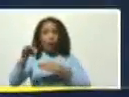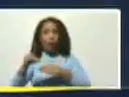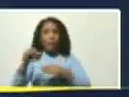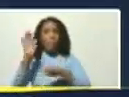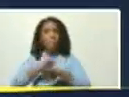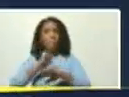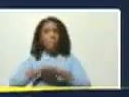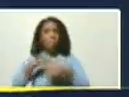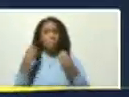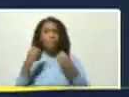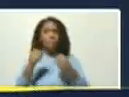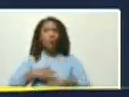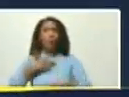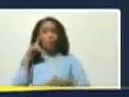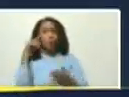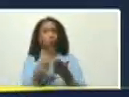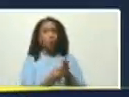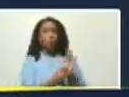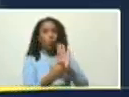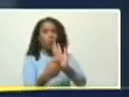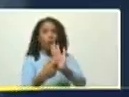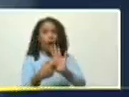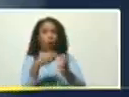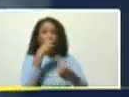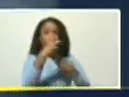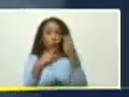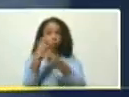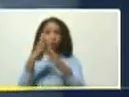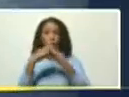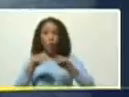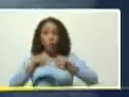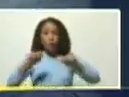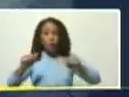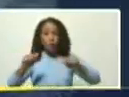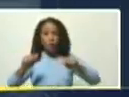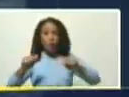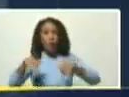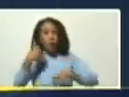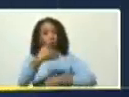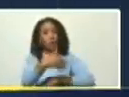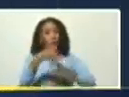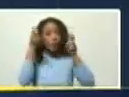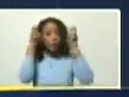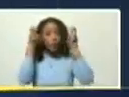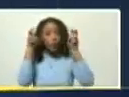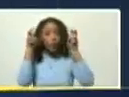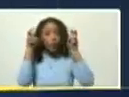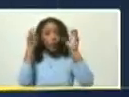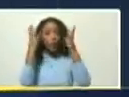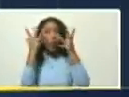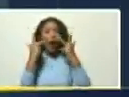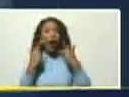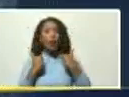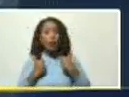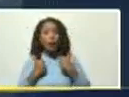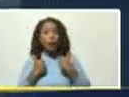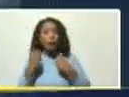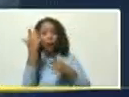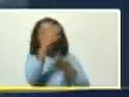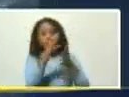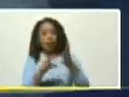para poder también mostrar a los turistas todo el desarrollo en cuanto al tema de la fauna que es característica de la